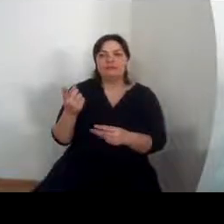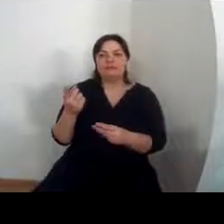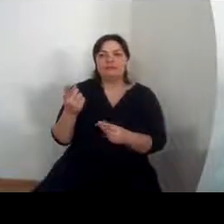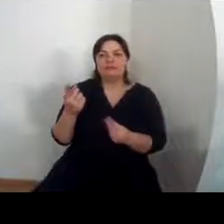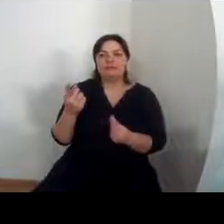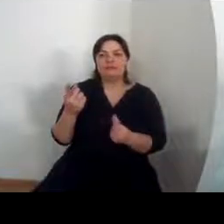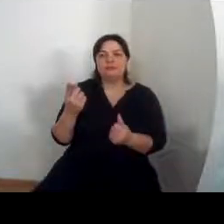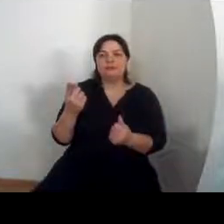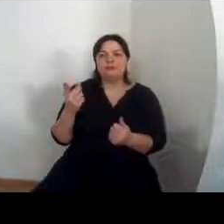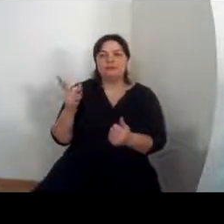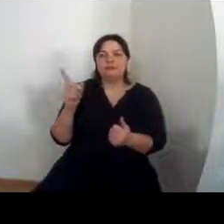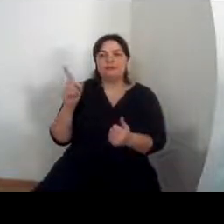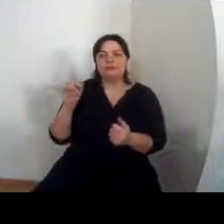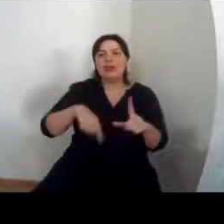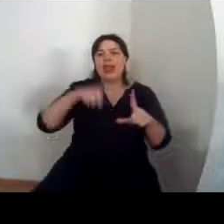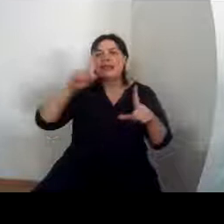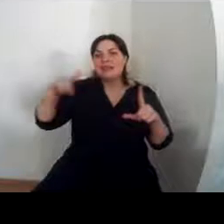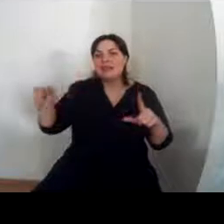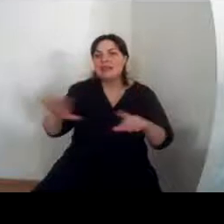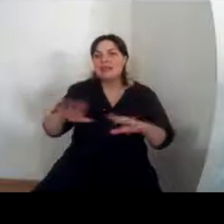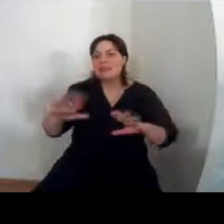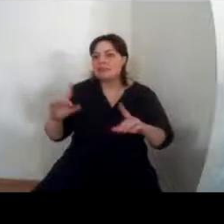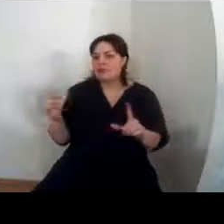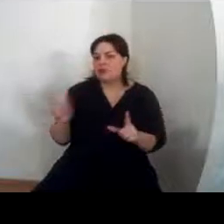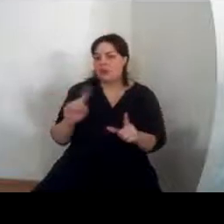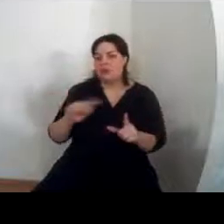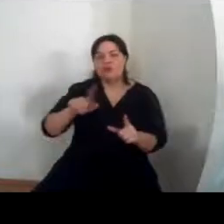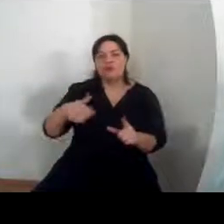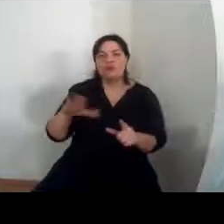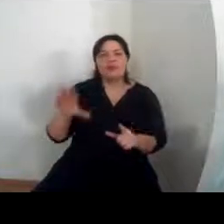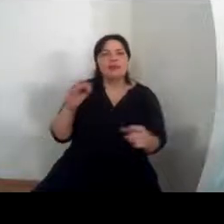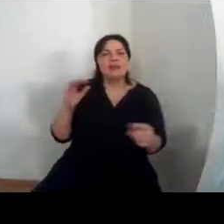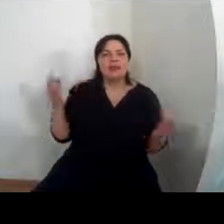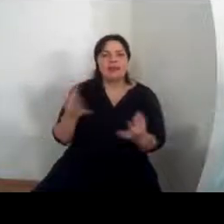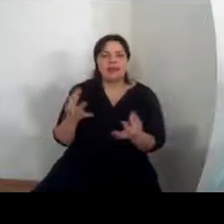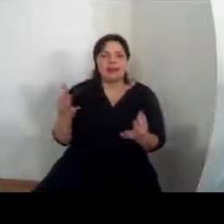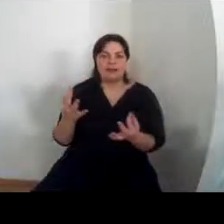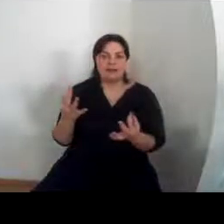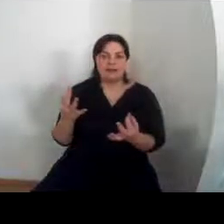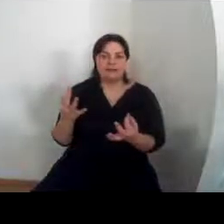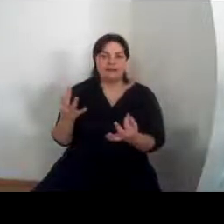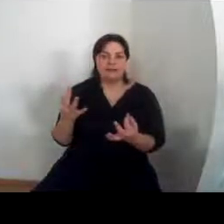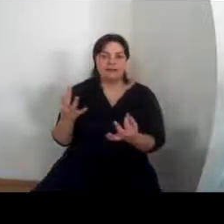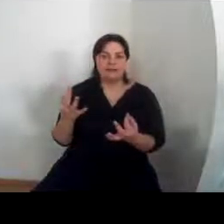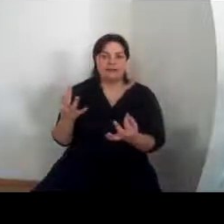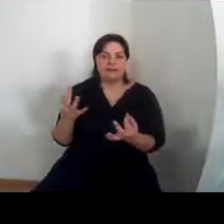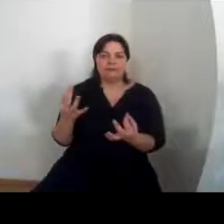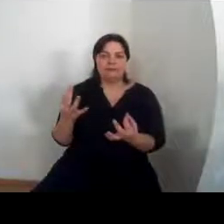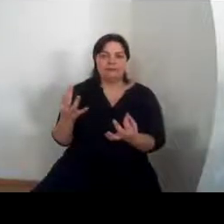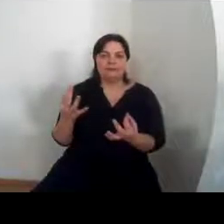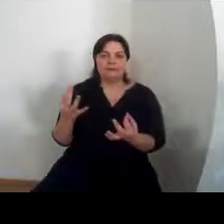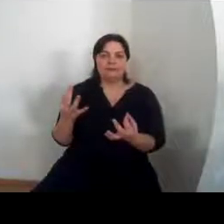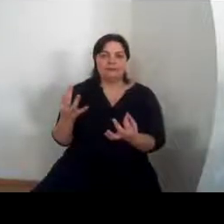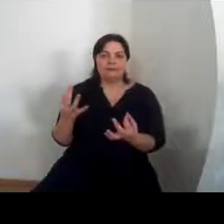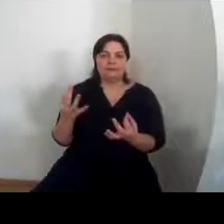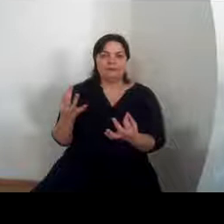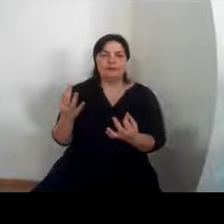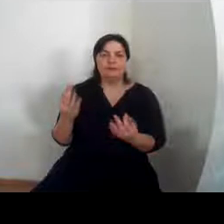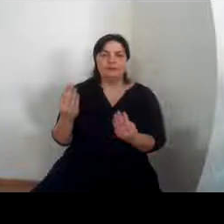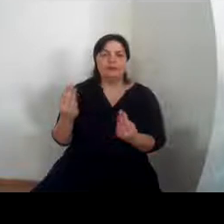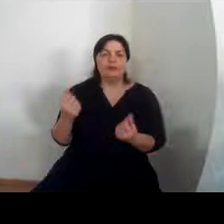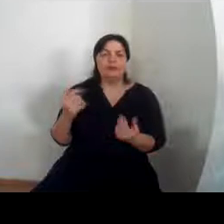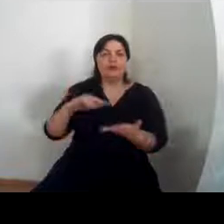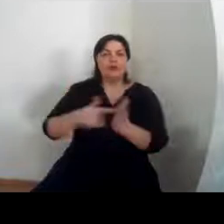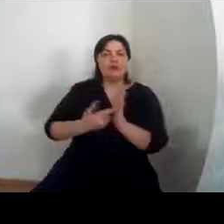de los meros datos estadísticos. Entendemos que es fundamental que a través de esa ejecución de estos